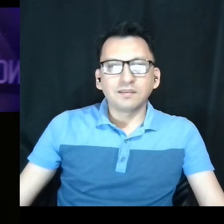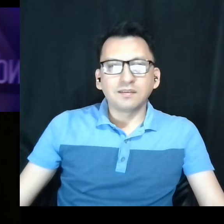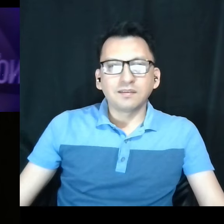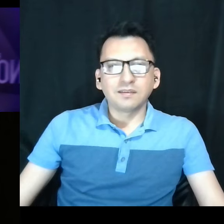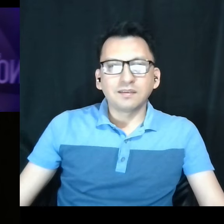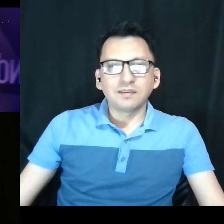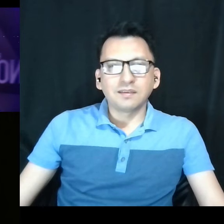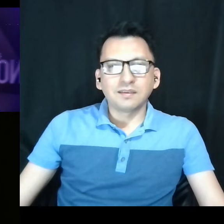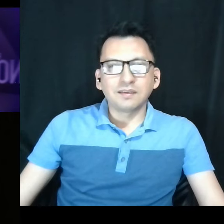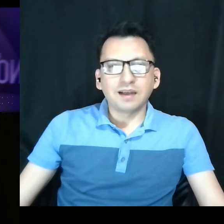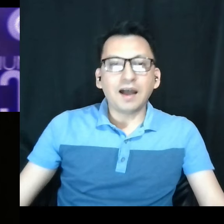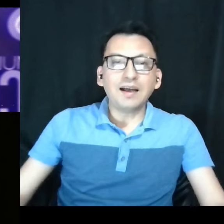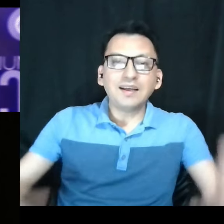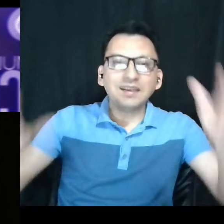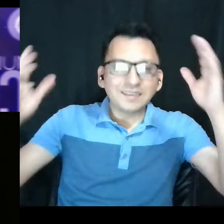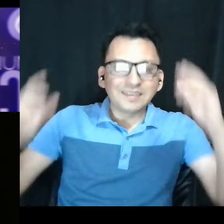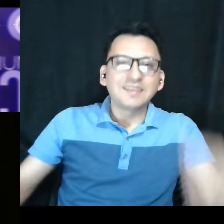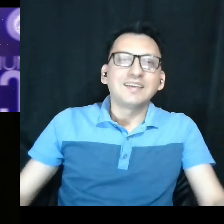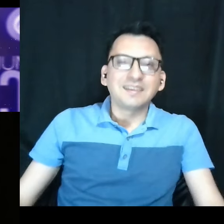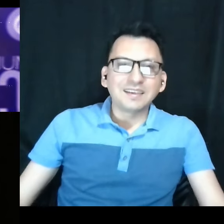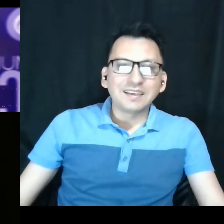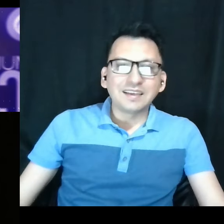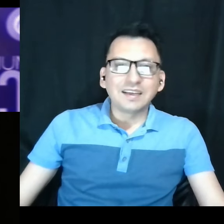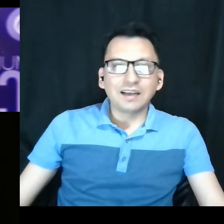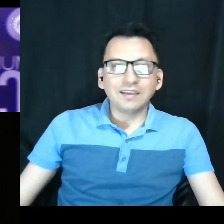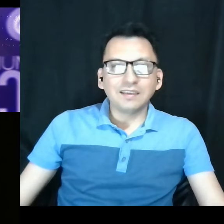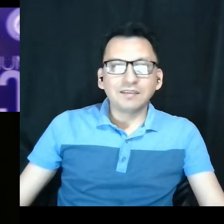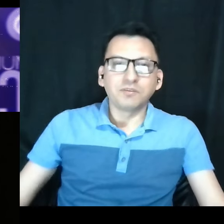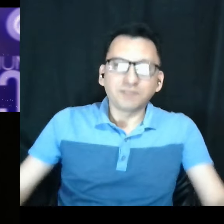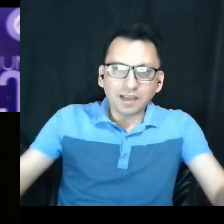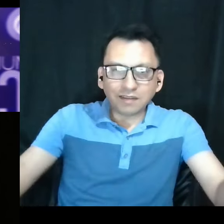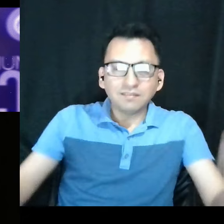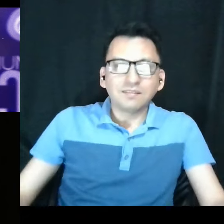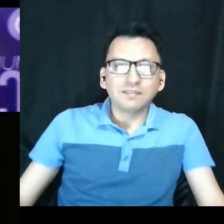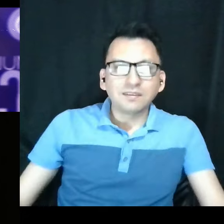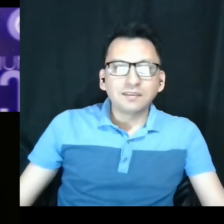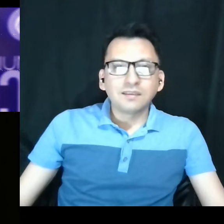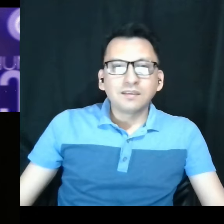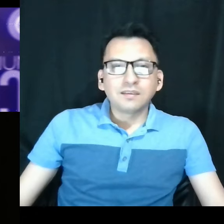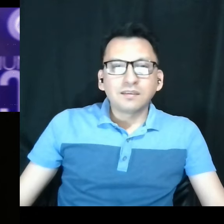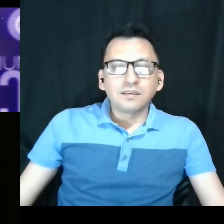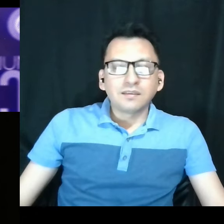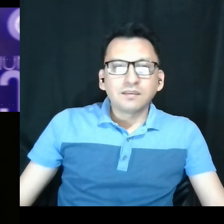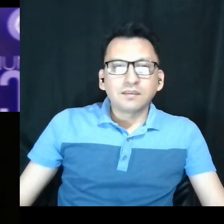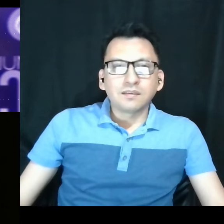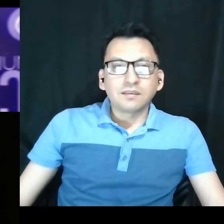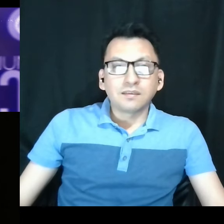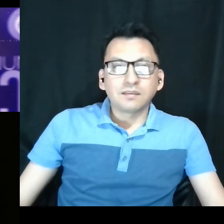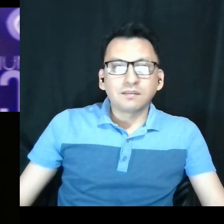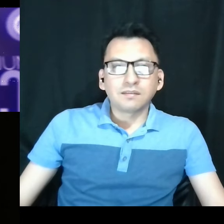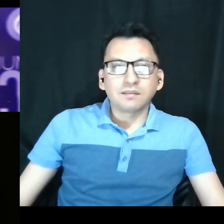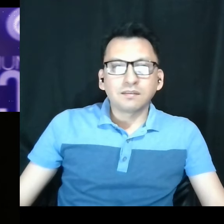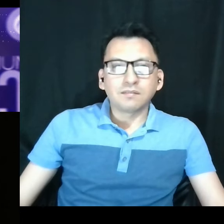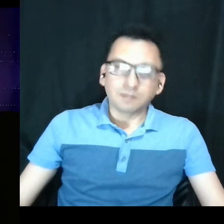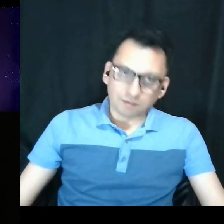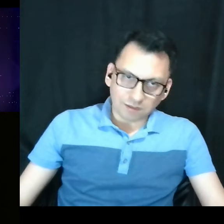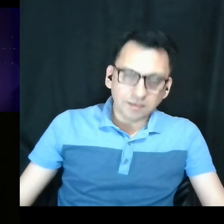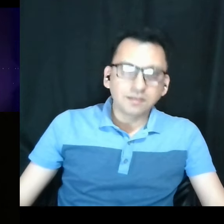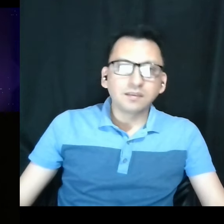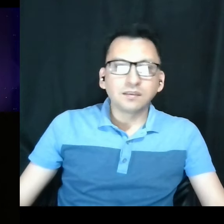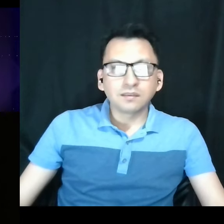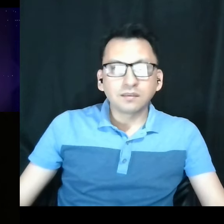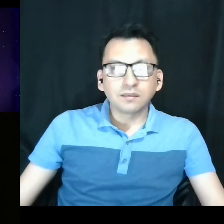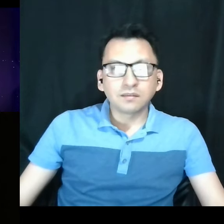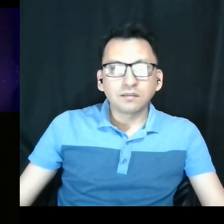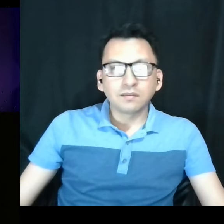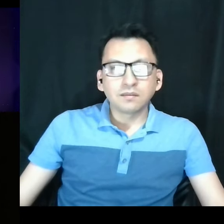dejaron amenazar y ya a ver los magistrados se dejaron presionar eso no quita la gravedad de que la presidenta de la corte los haya amenazado los chats que son los